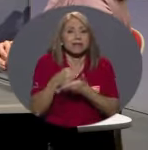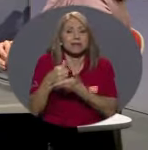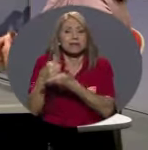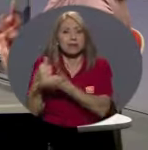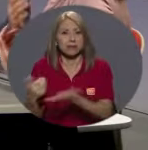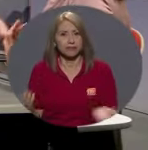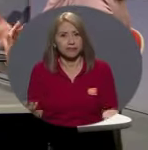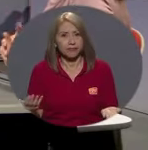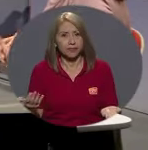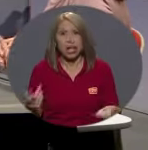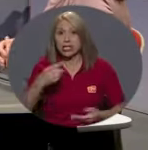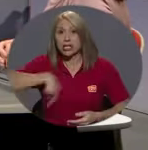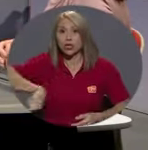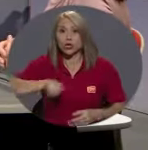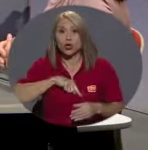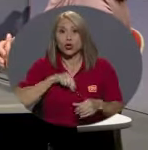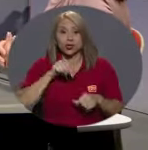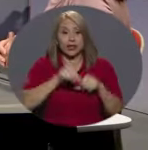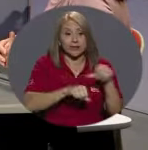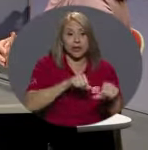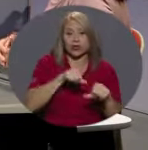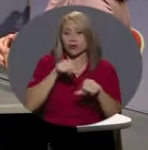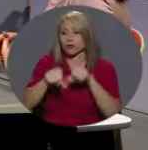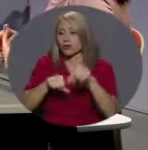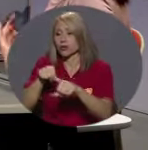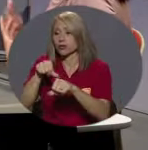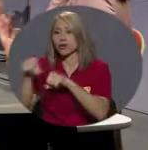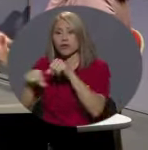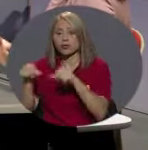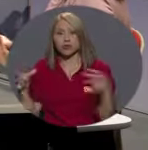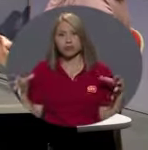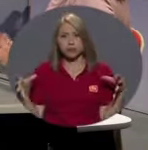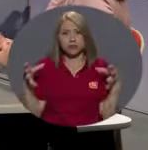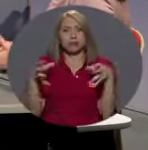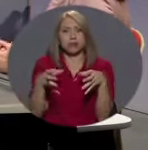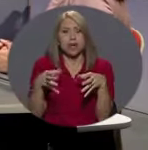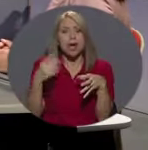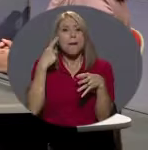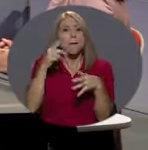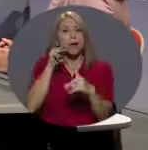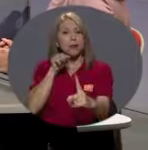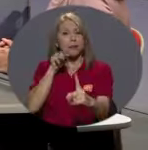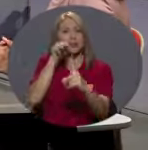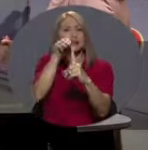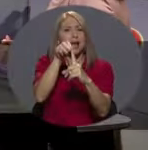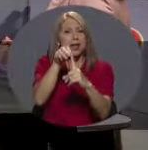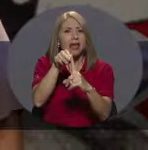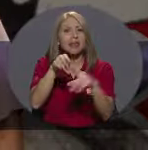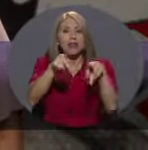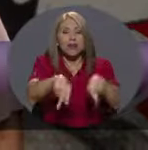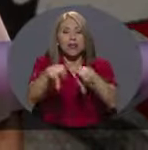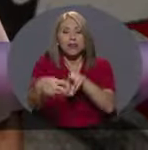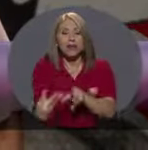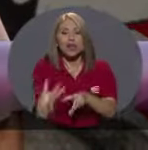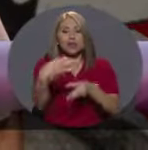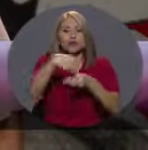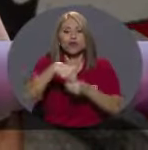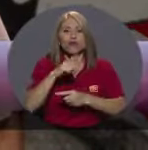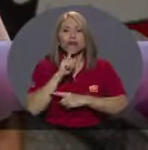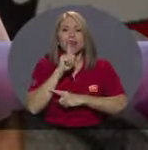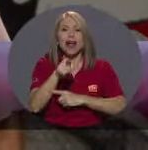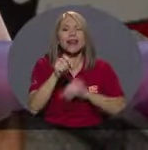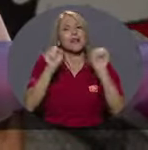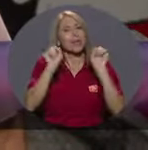que entre más unamos esfuerzos en promover un mensaje distinto de inclusión real, podemos lograr